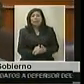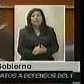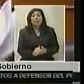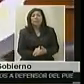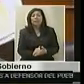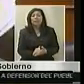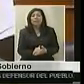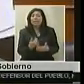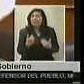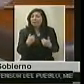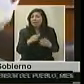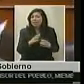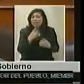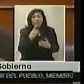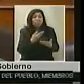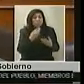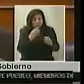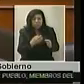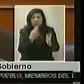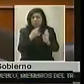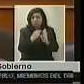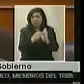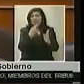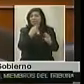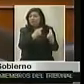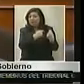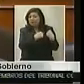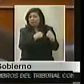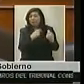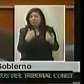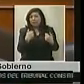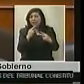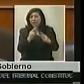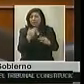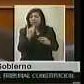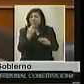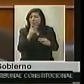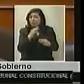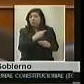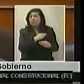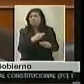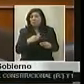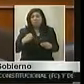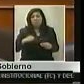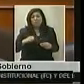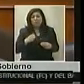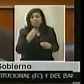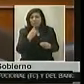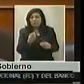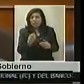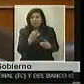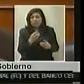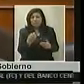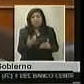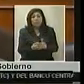primer ministro, deben efectuar la verificación. La responsabilidad, señor, de verificar no es del municipio, como lo ha señalado,